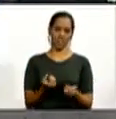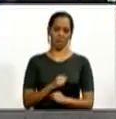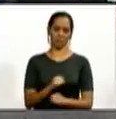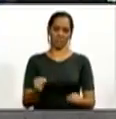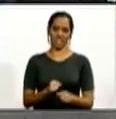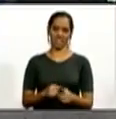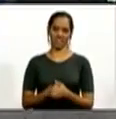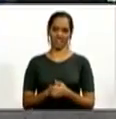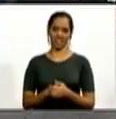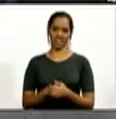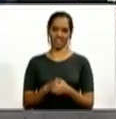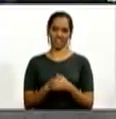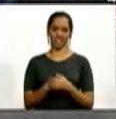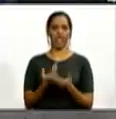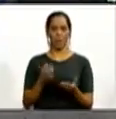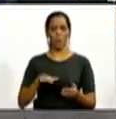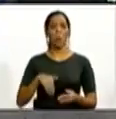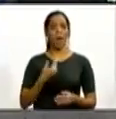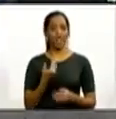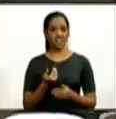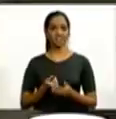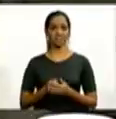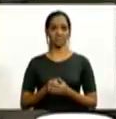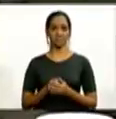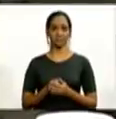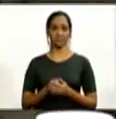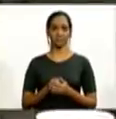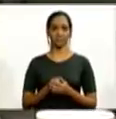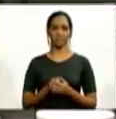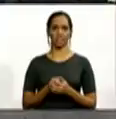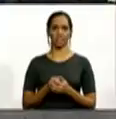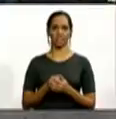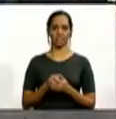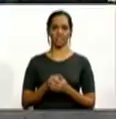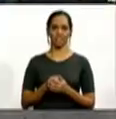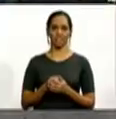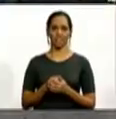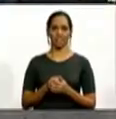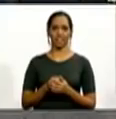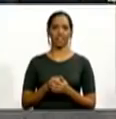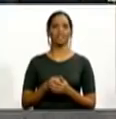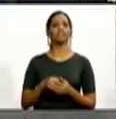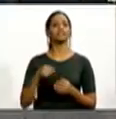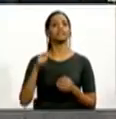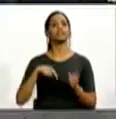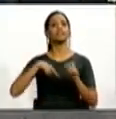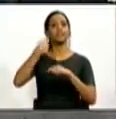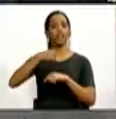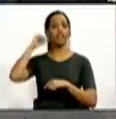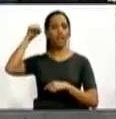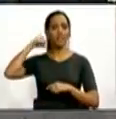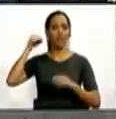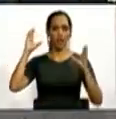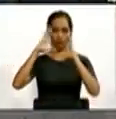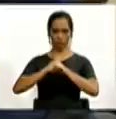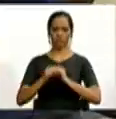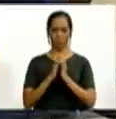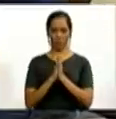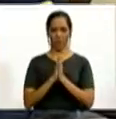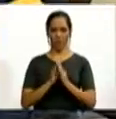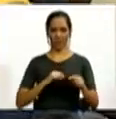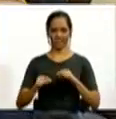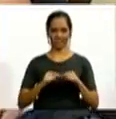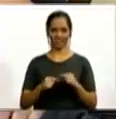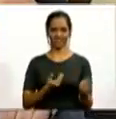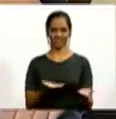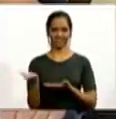siendo Capriles se lo cree. Es capaz. ¿Qué tenemos por ahí? ¿Qué más tenemos? Eso fue el Chavo del 8. Siguiente video de la noche, por favor, señor director,